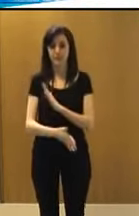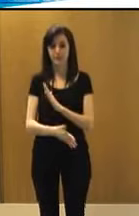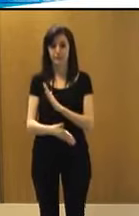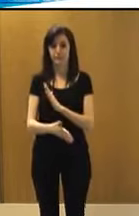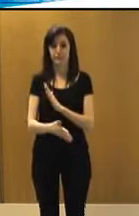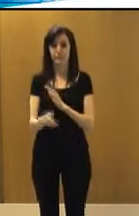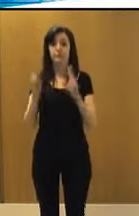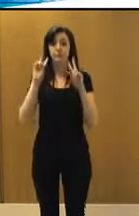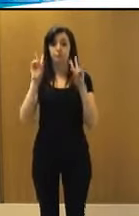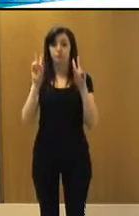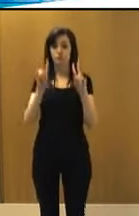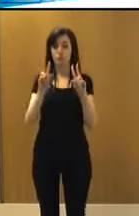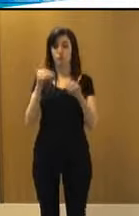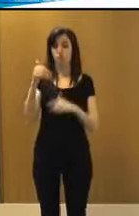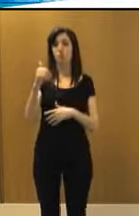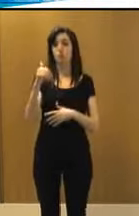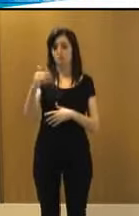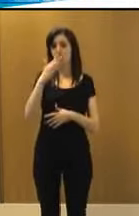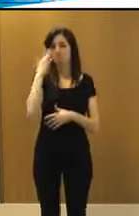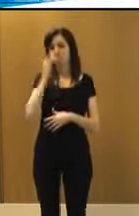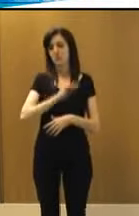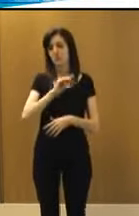prospección sí creo que interesa.